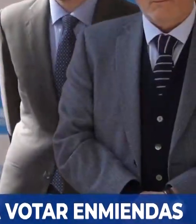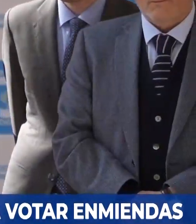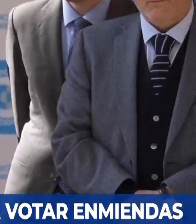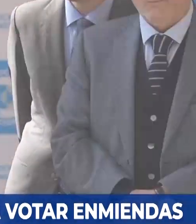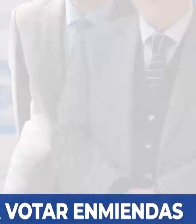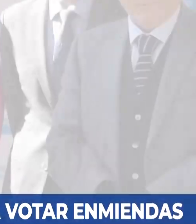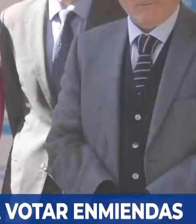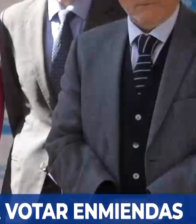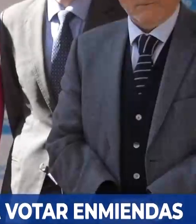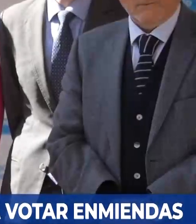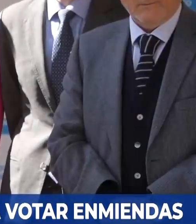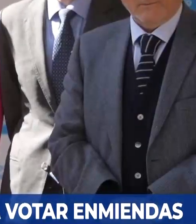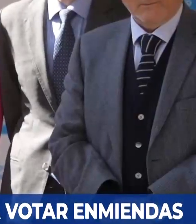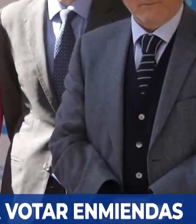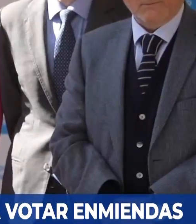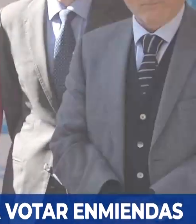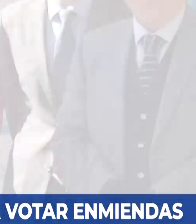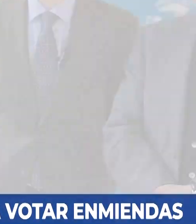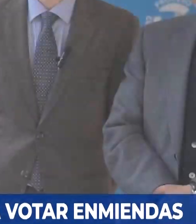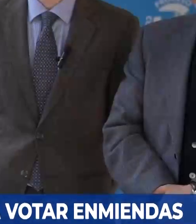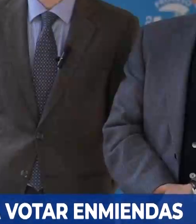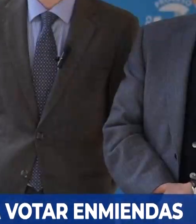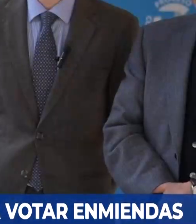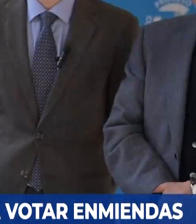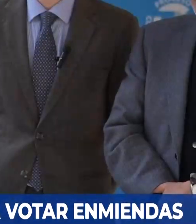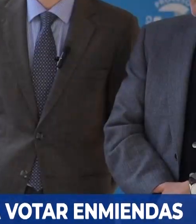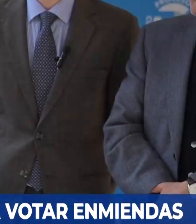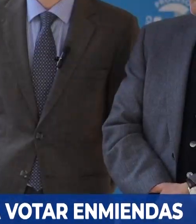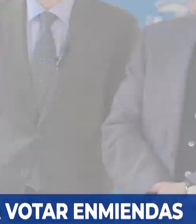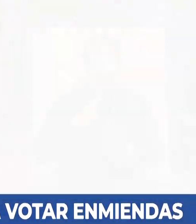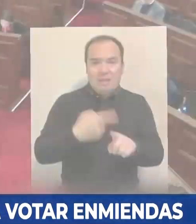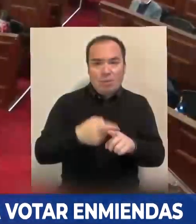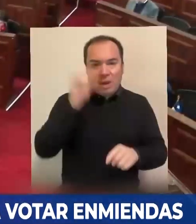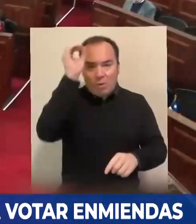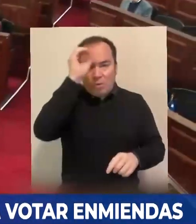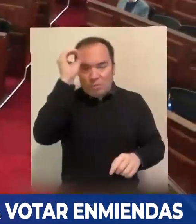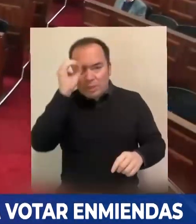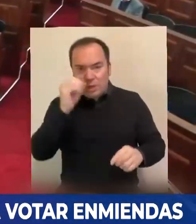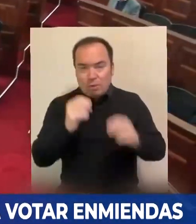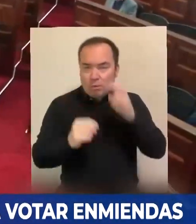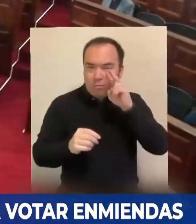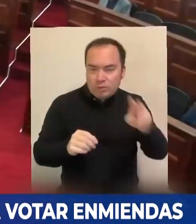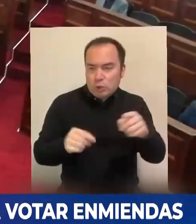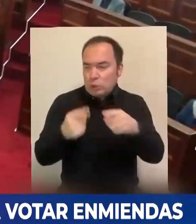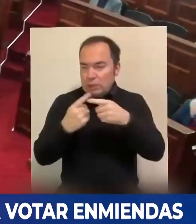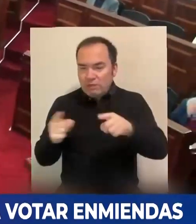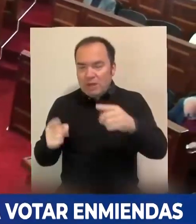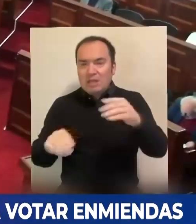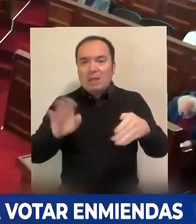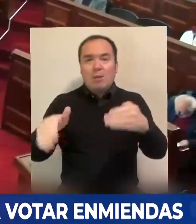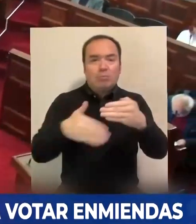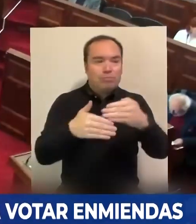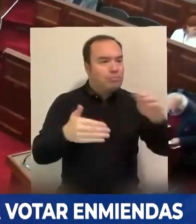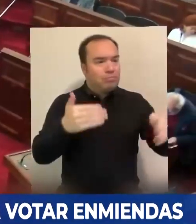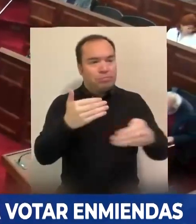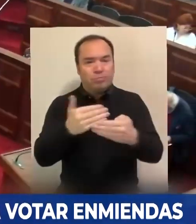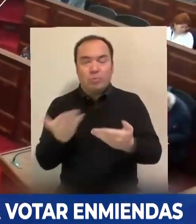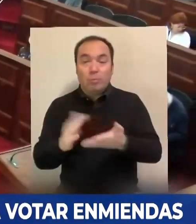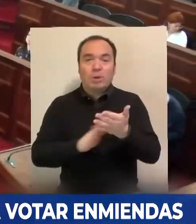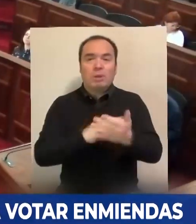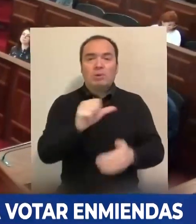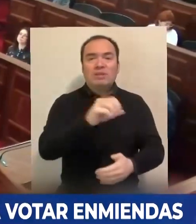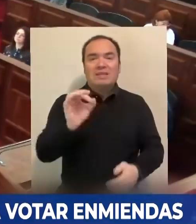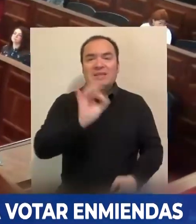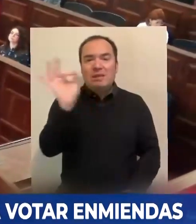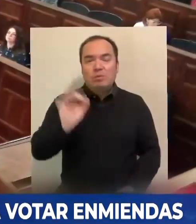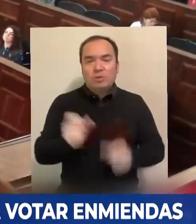de las enmiendas presentadas al anteproyecto de nueva constitución. A lo anterior se suma la conformación de una mesa de coordinación al interior del